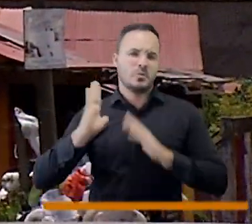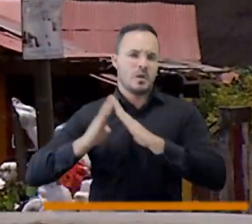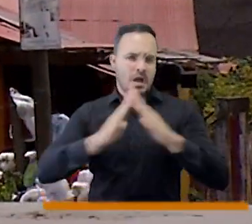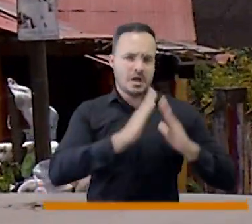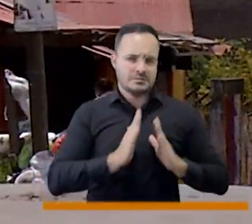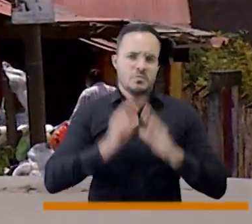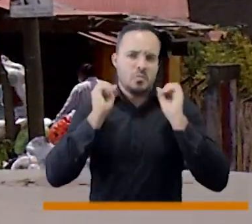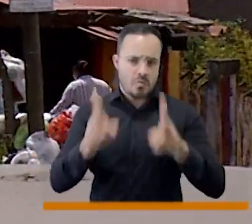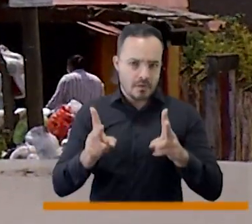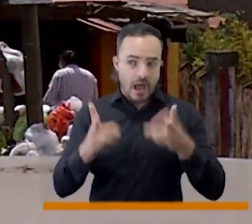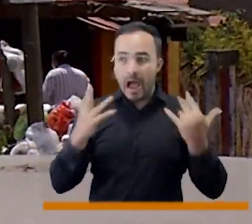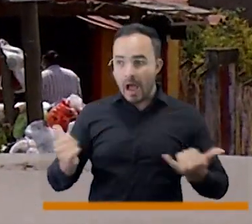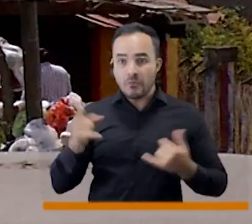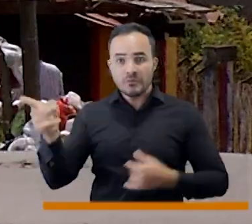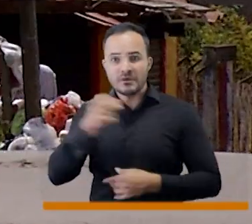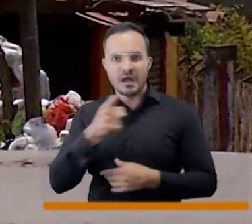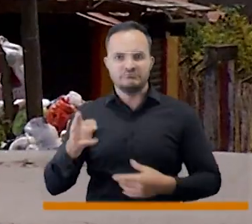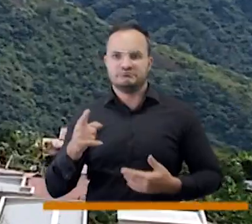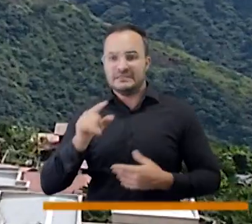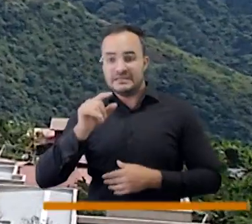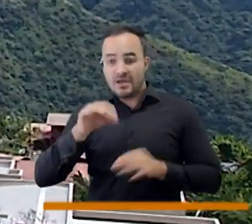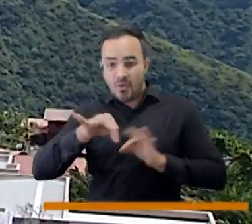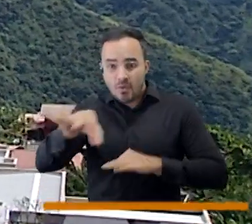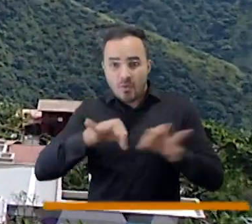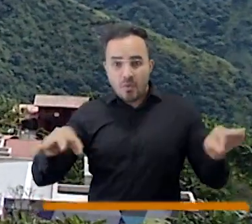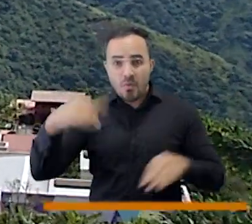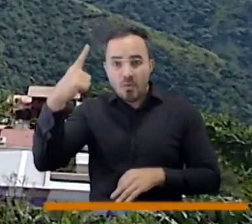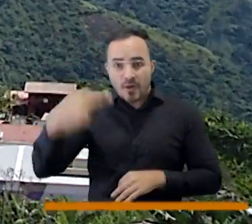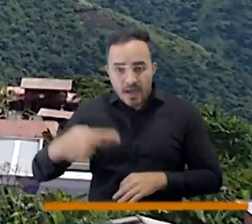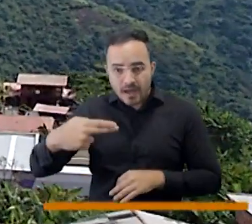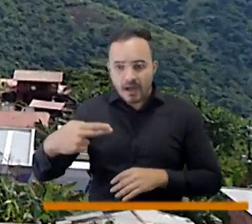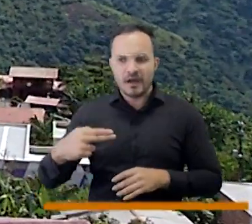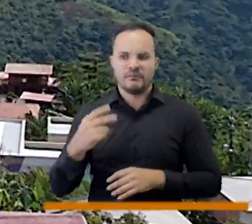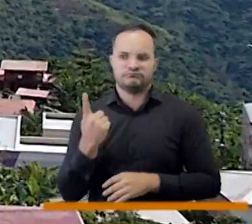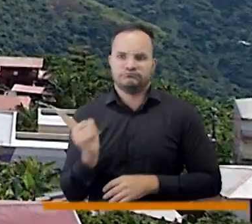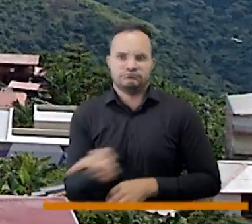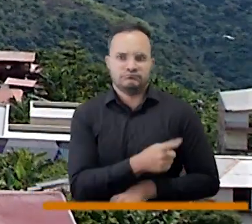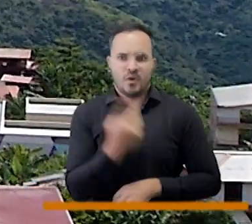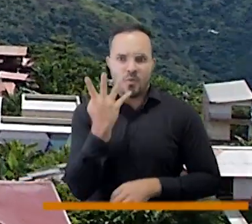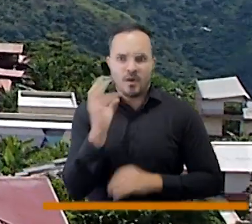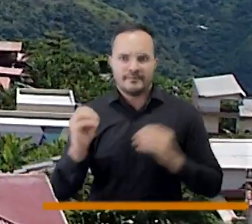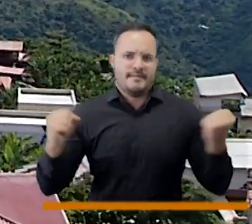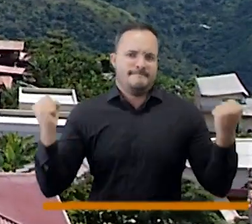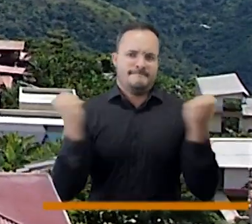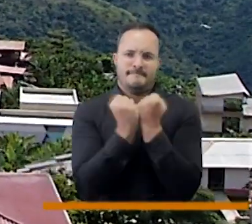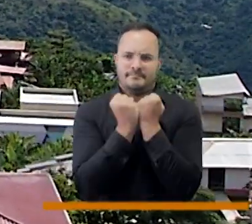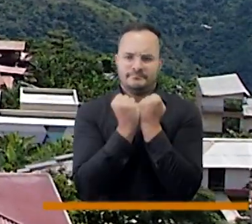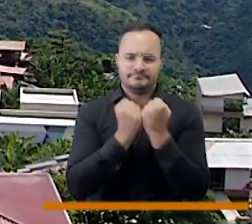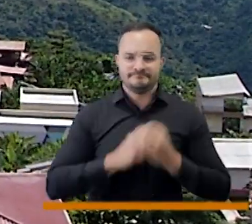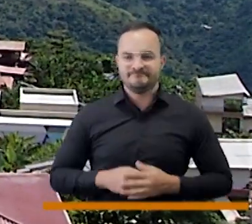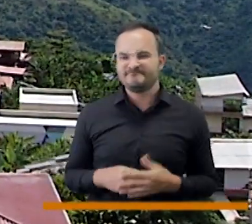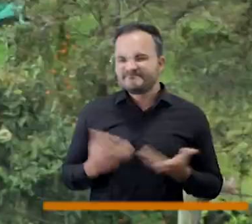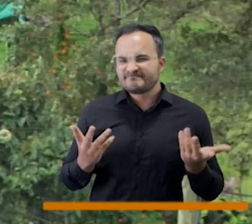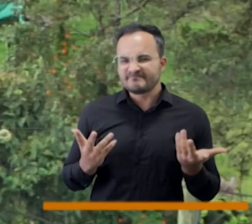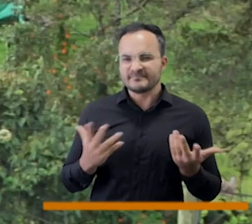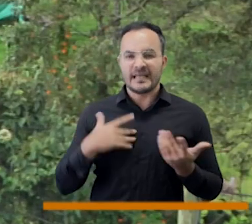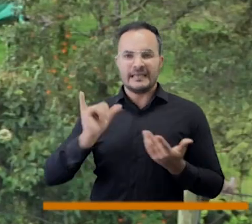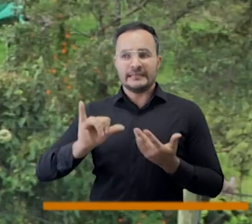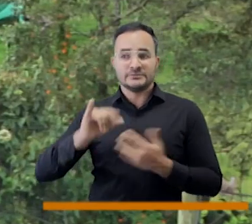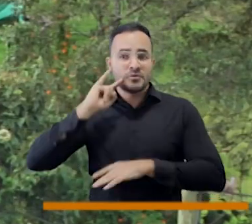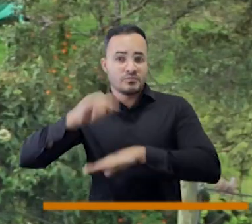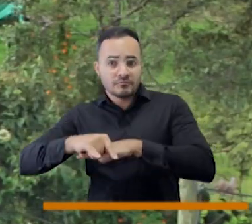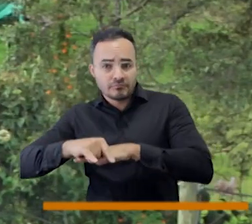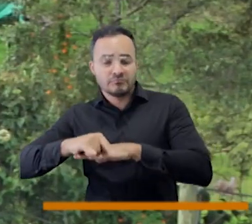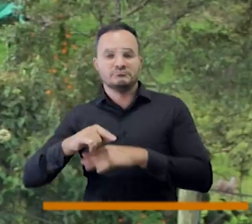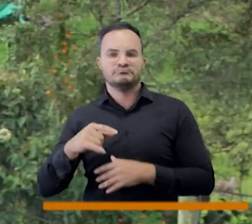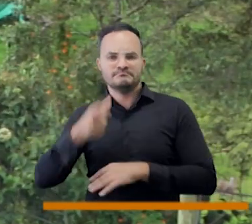ahora hay algo así como más de 40 casas por hectárea. Son predios que por la voracidad inmobiliaria y la falta de